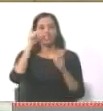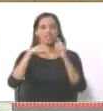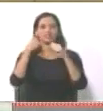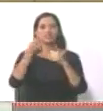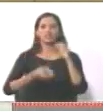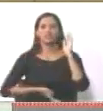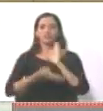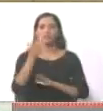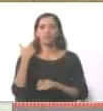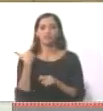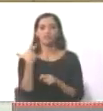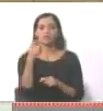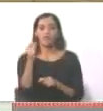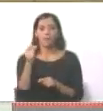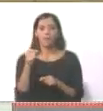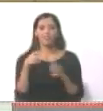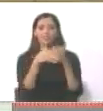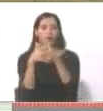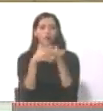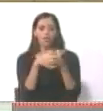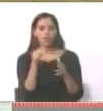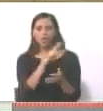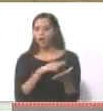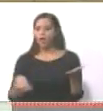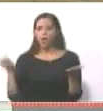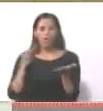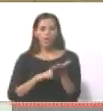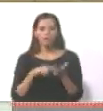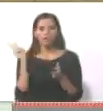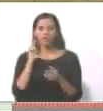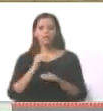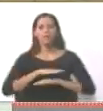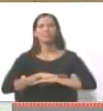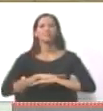vivir para Estados Unidos y no ha regresado a Venezuela más nunca.